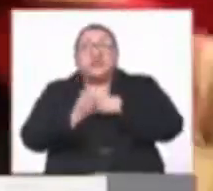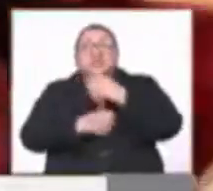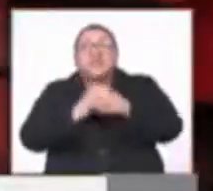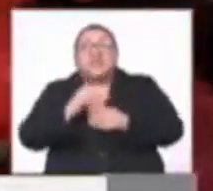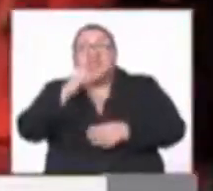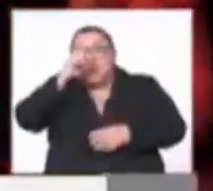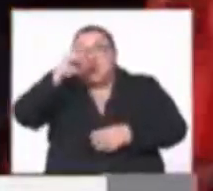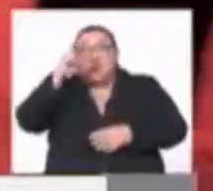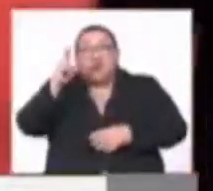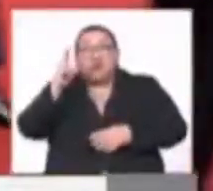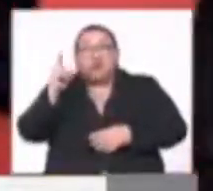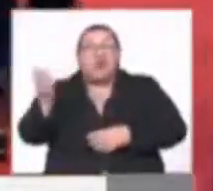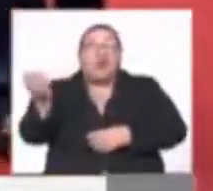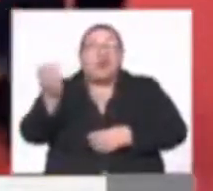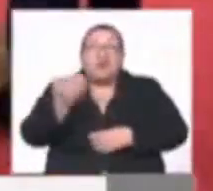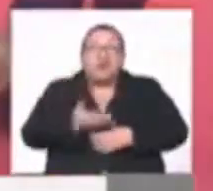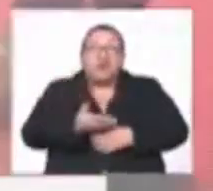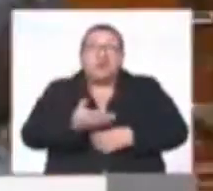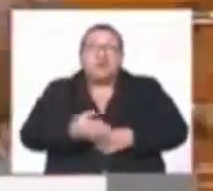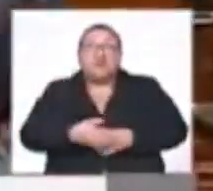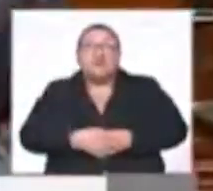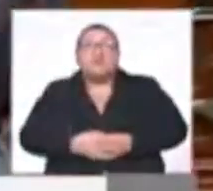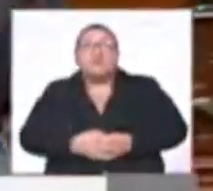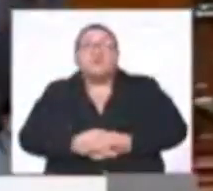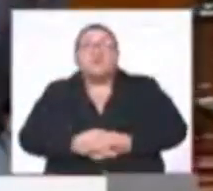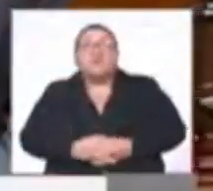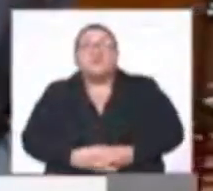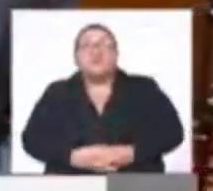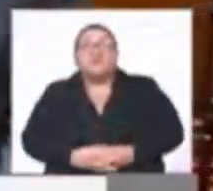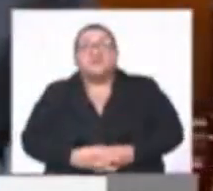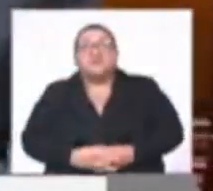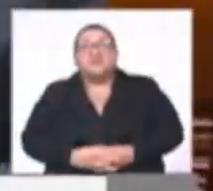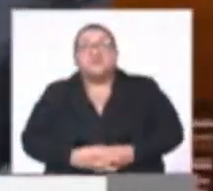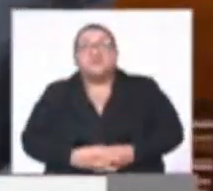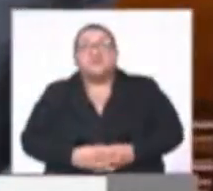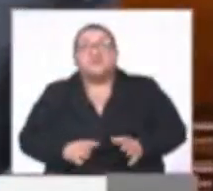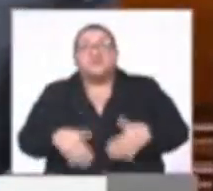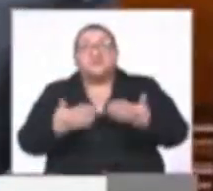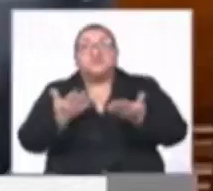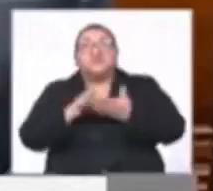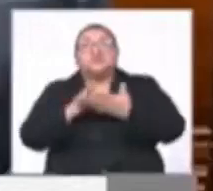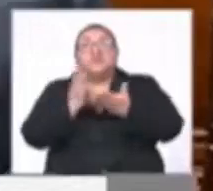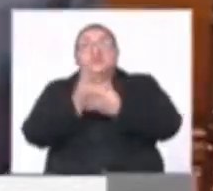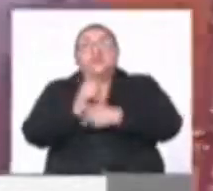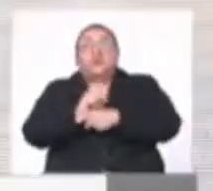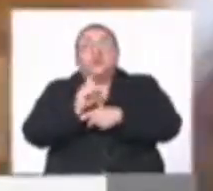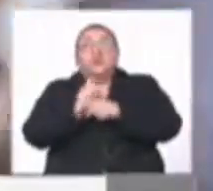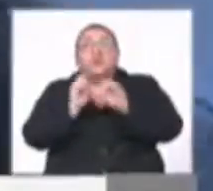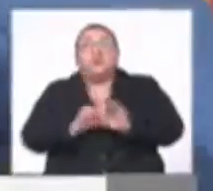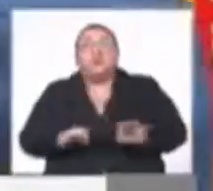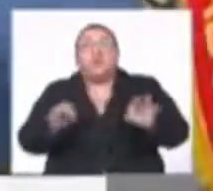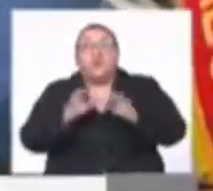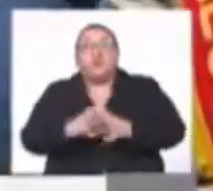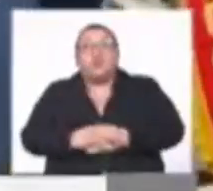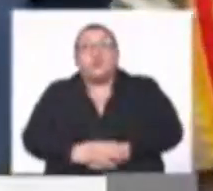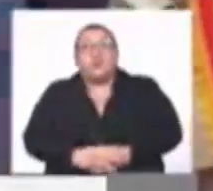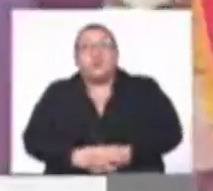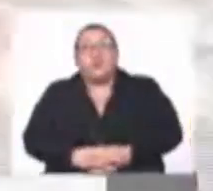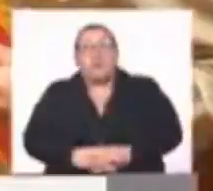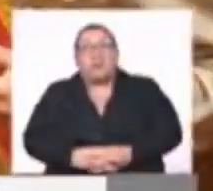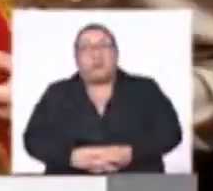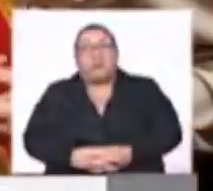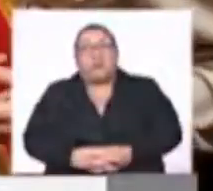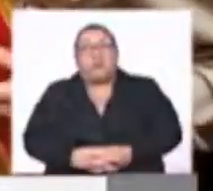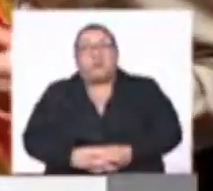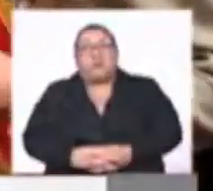del Cusco, a quienes le reiteró su compromiso de seguir trabajando para fortalecer la educación en todas las regiones del país. En ustedes